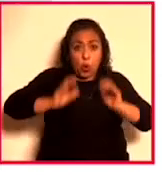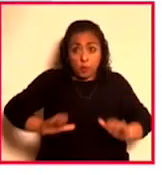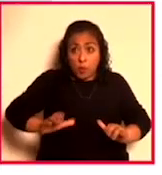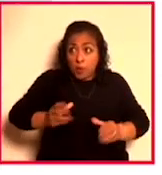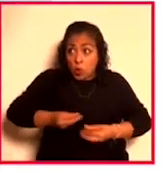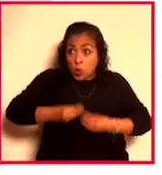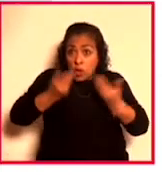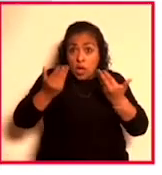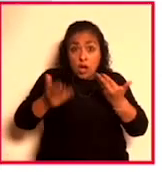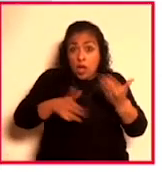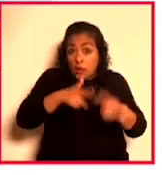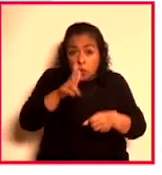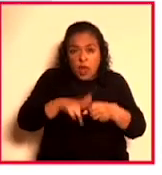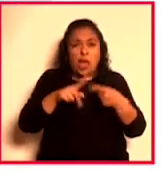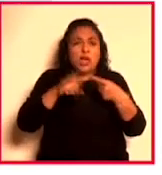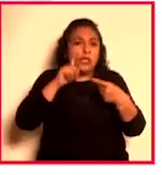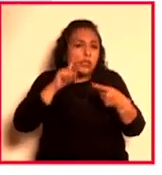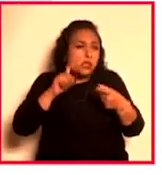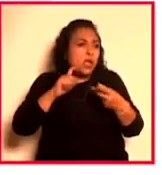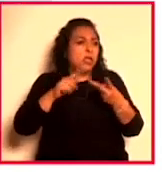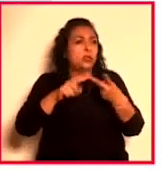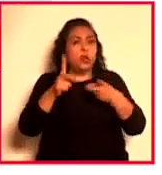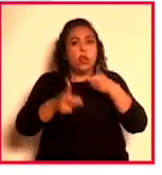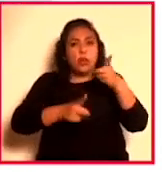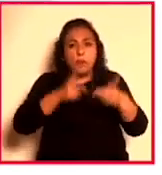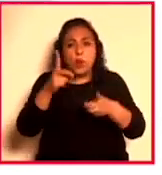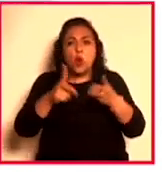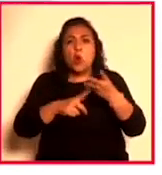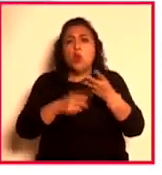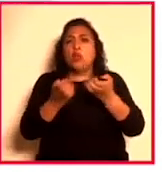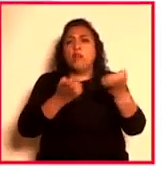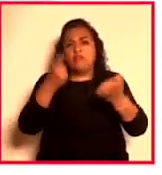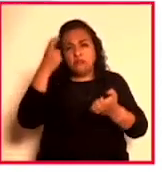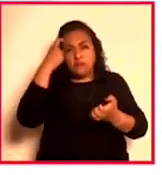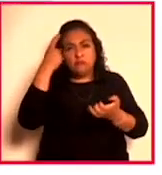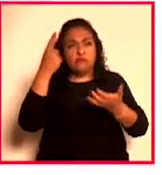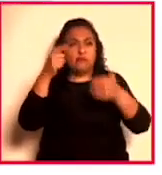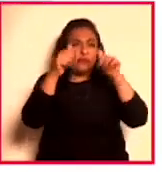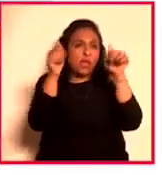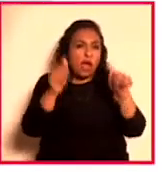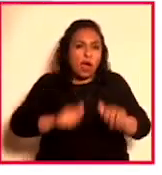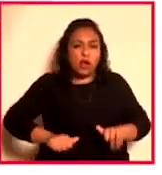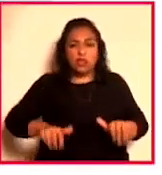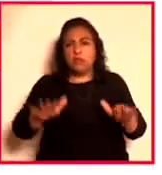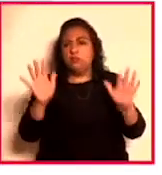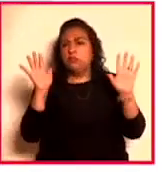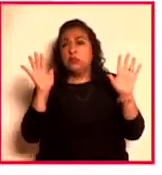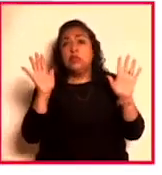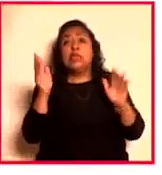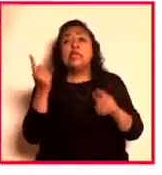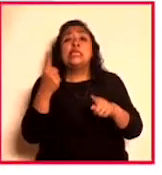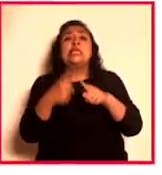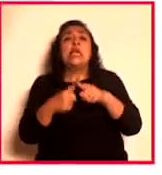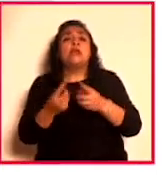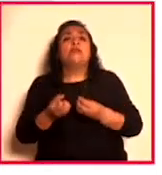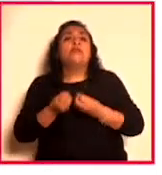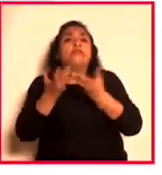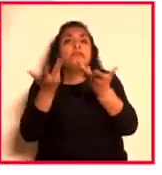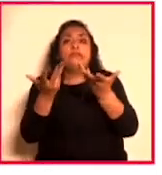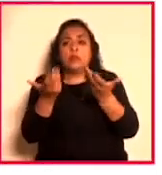el sexo, con el deporte, con el ejercicio intelectual, con el ejercicio artístico. Hay quien la libera tocando el violín